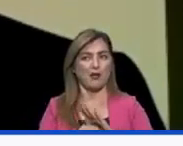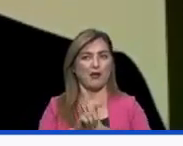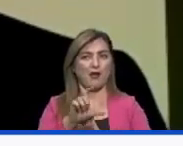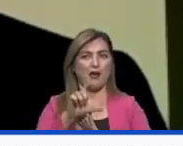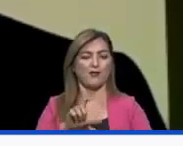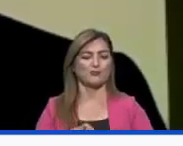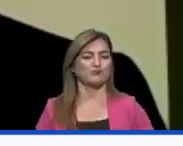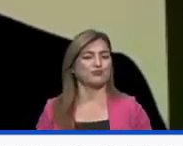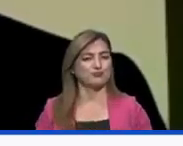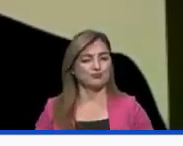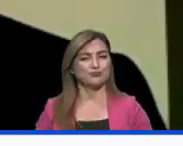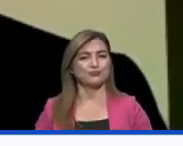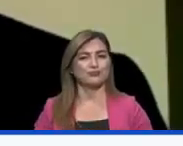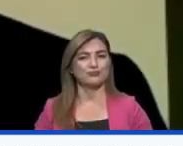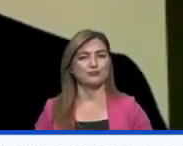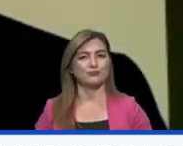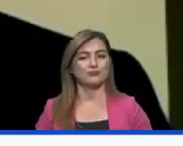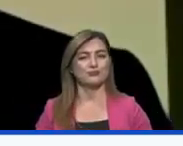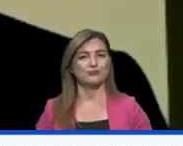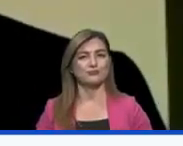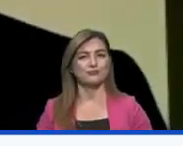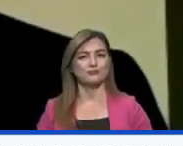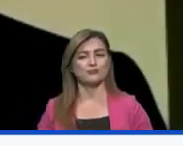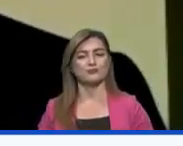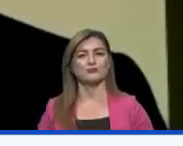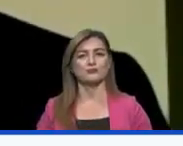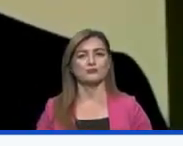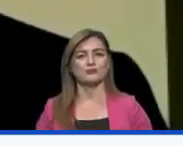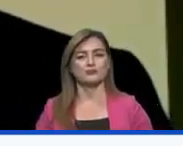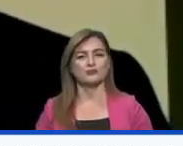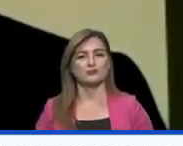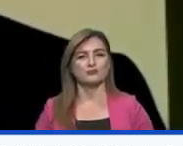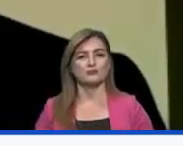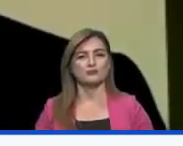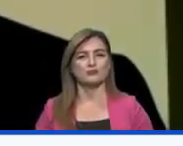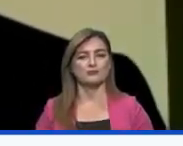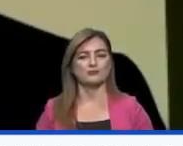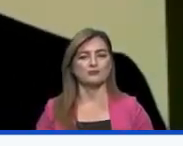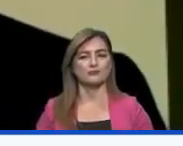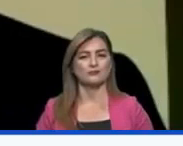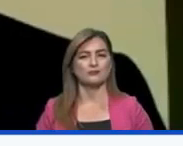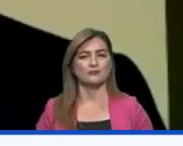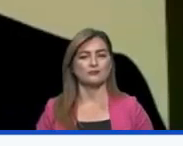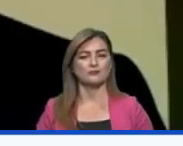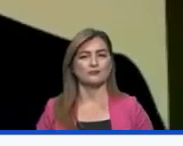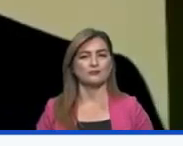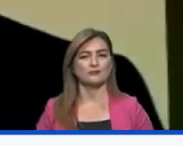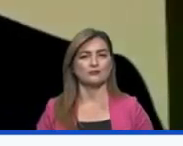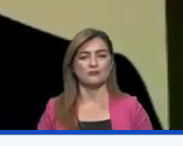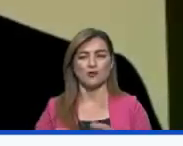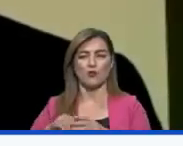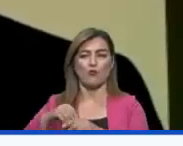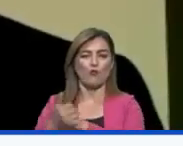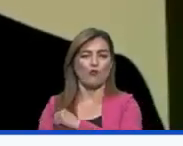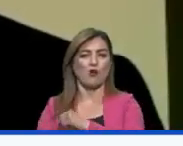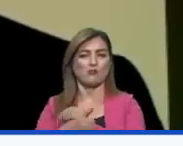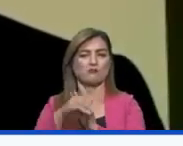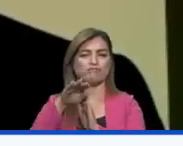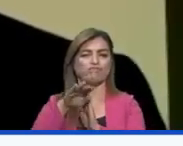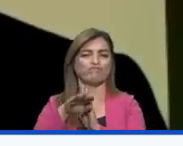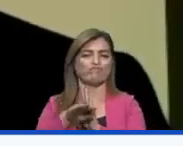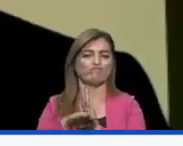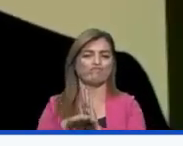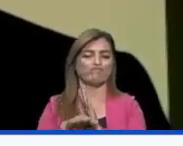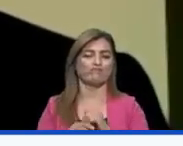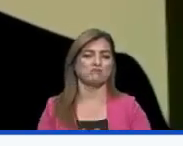exportación. Y la importación, que es un drenaje de divisas, ha bajado bastante. Esta combinación